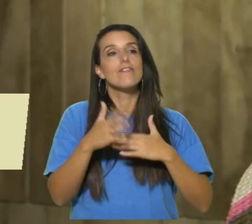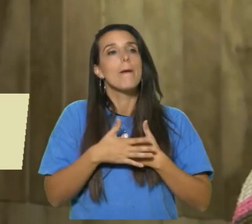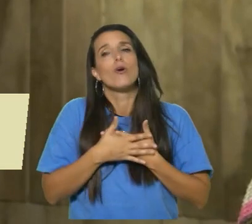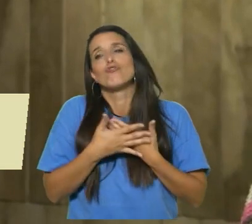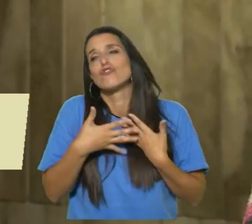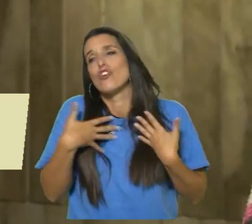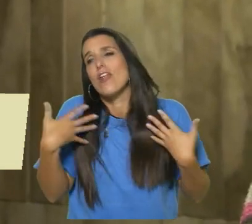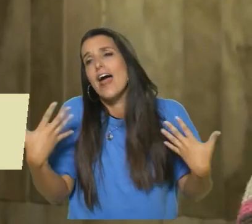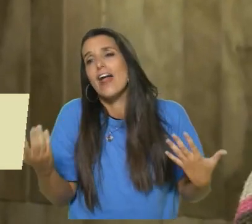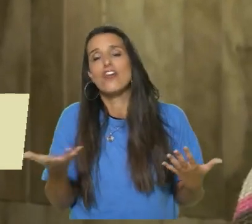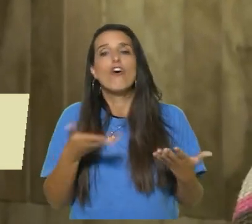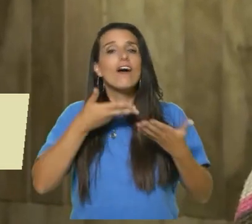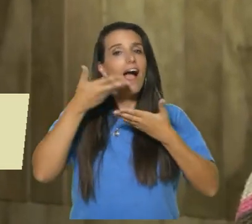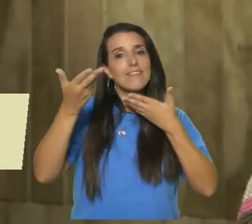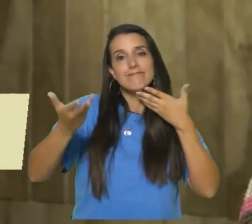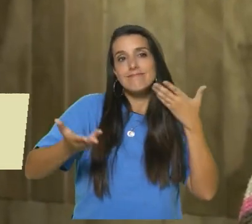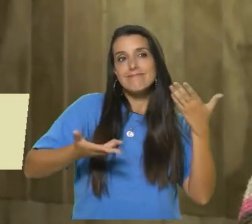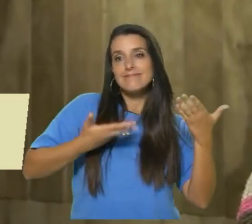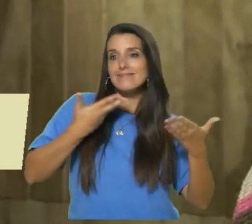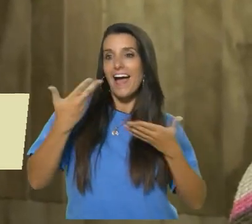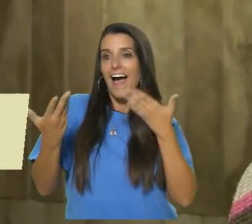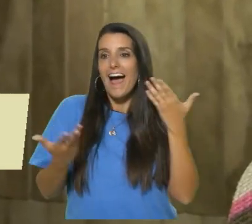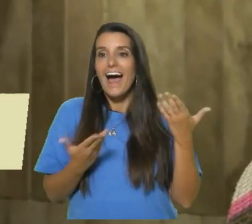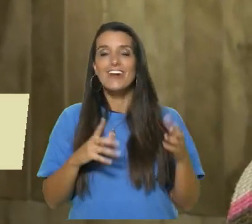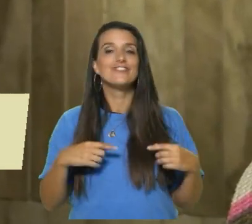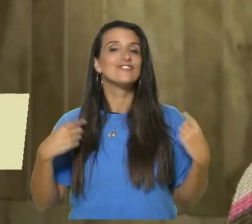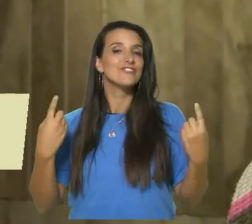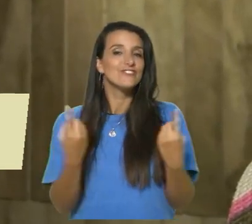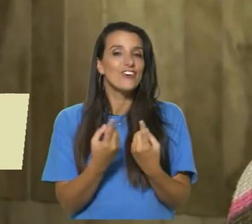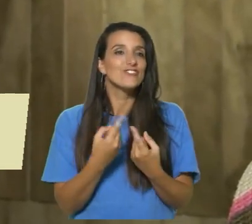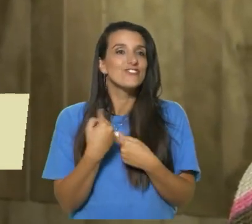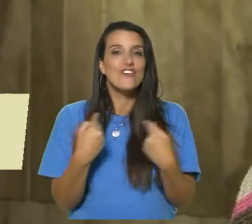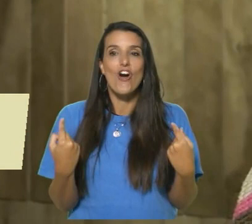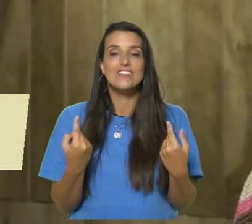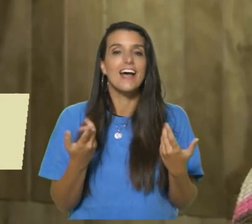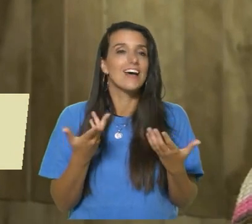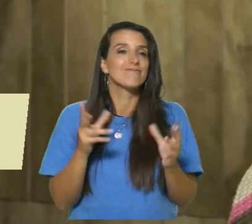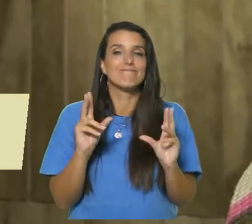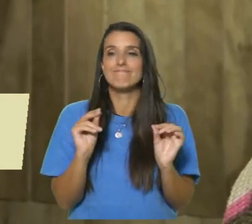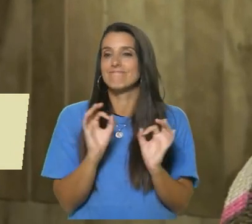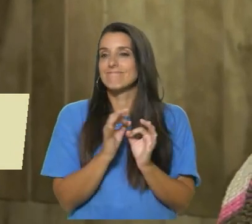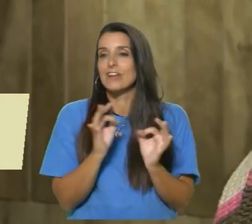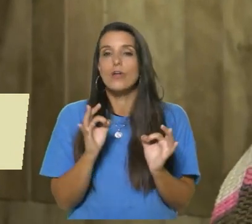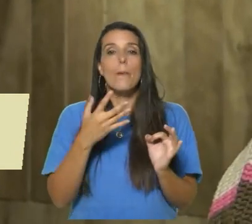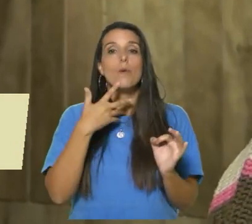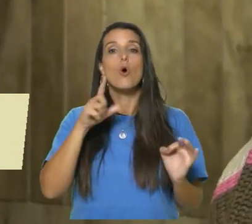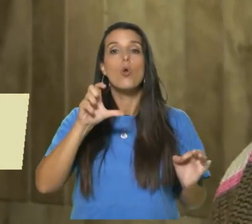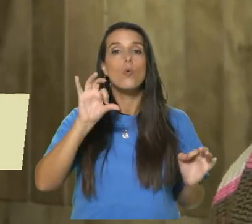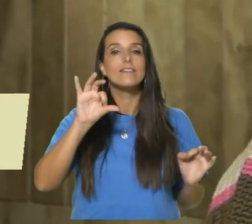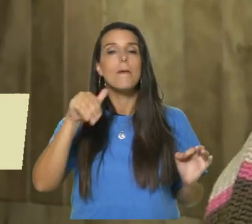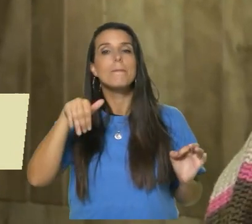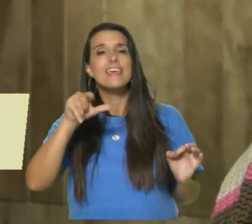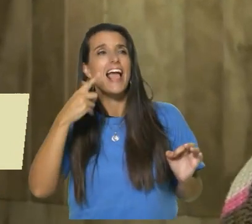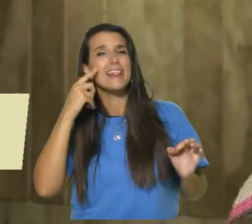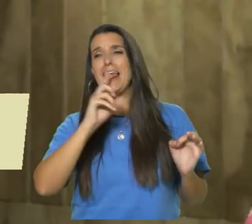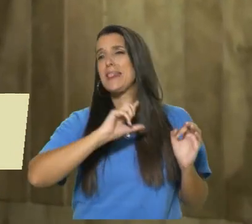vamos a cantar porque somos las canciones que cantamos y cantamos cada cosa tremendo desde Luis Miguel con La media vuelta de te